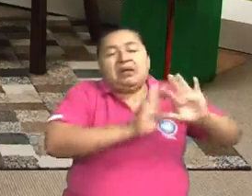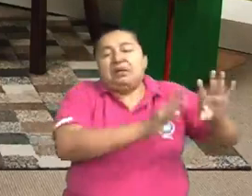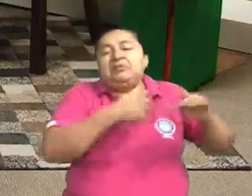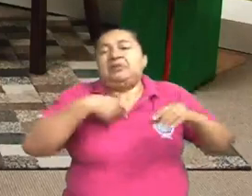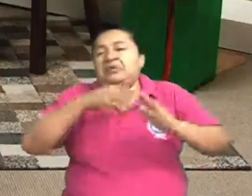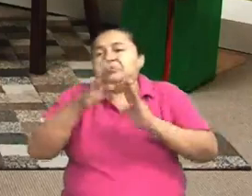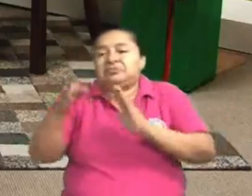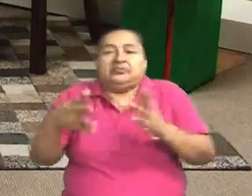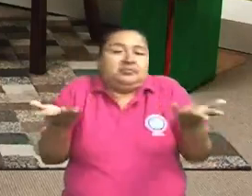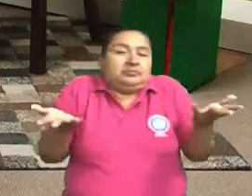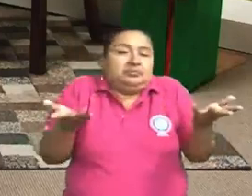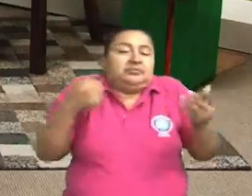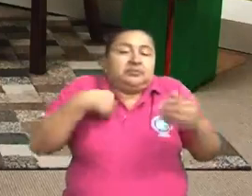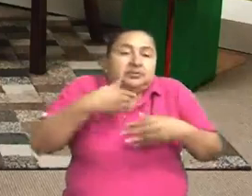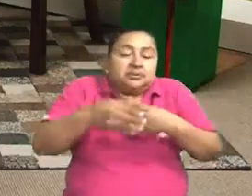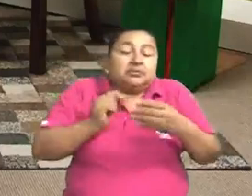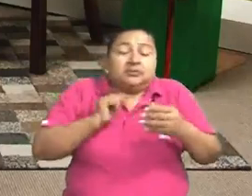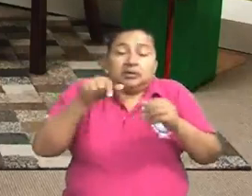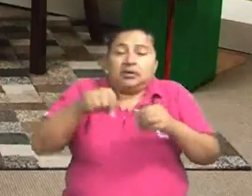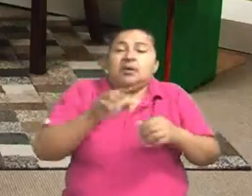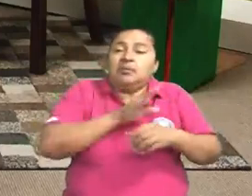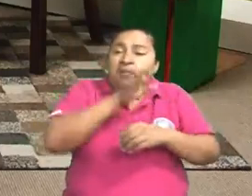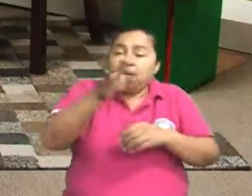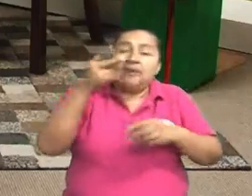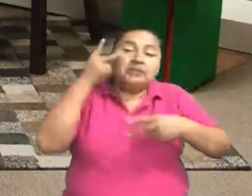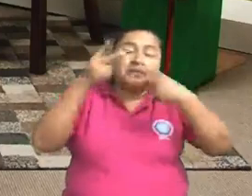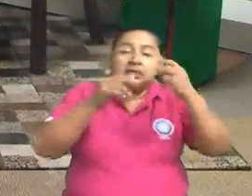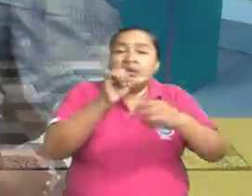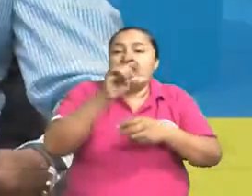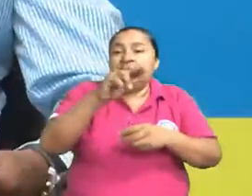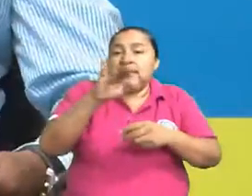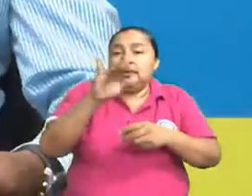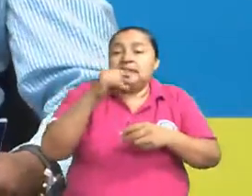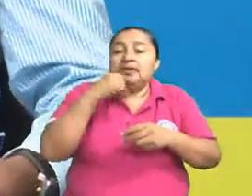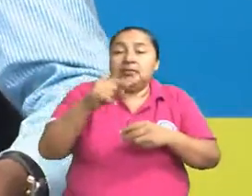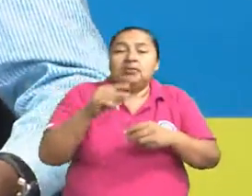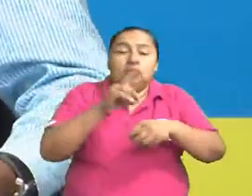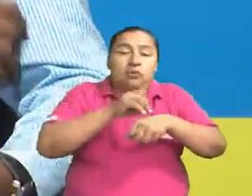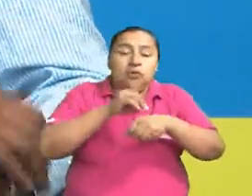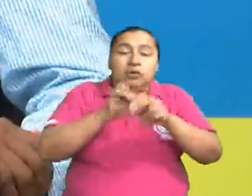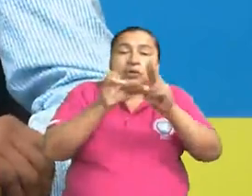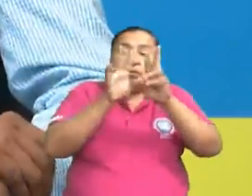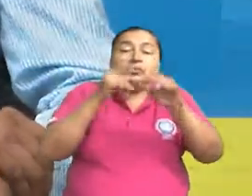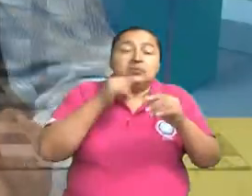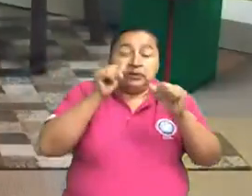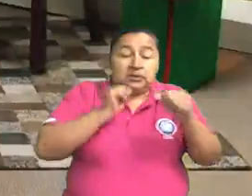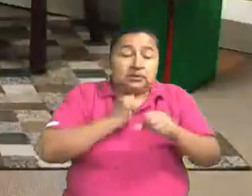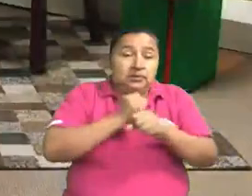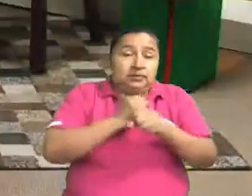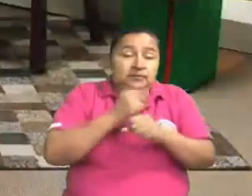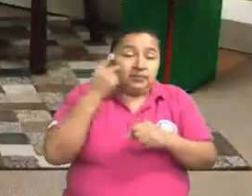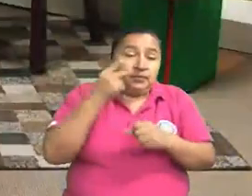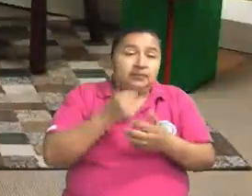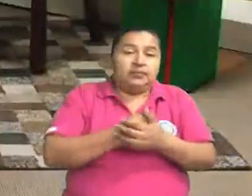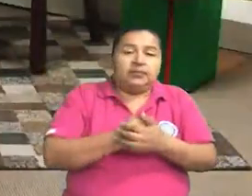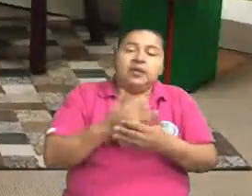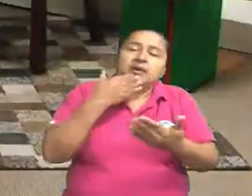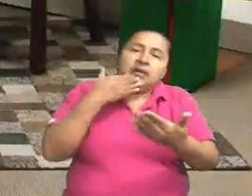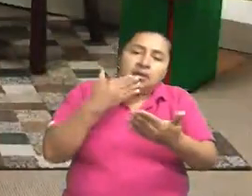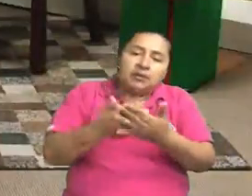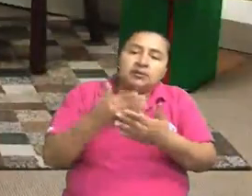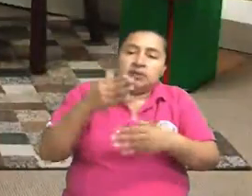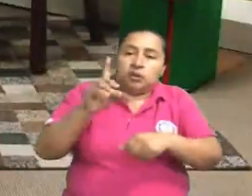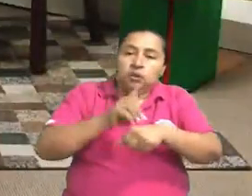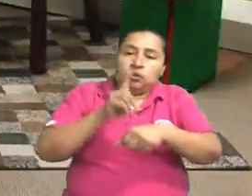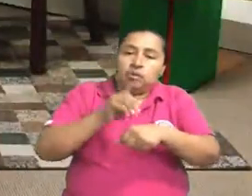es bueno, así que vamos a ir a la clínica de medicina natural para ponerlos esa... Para no engordar ahorita en diciembre. Le agradecemos,